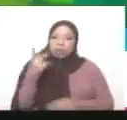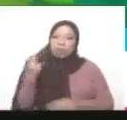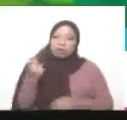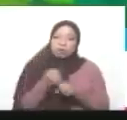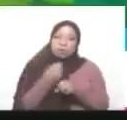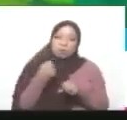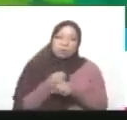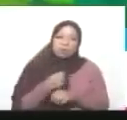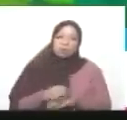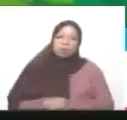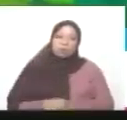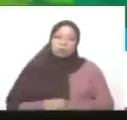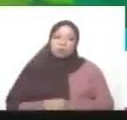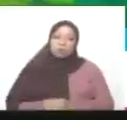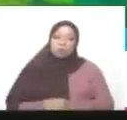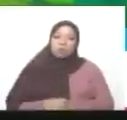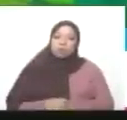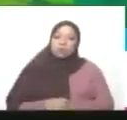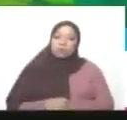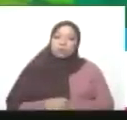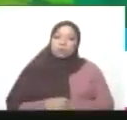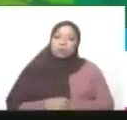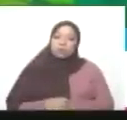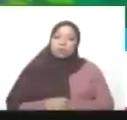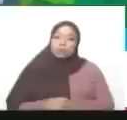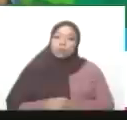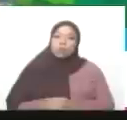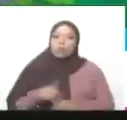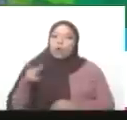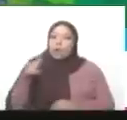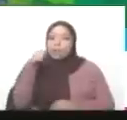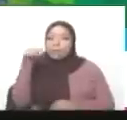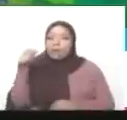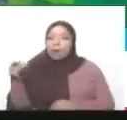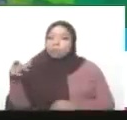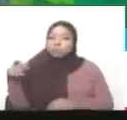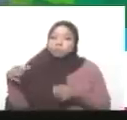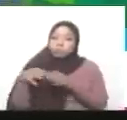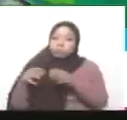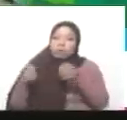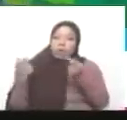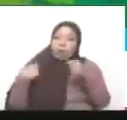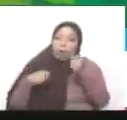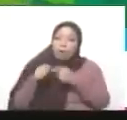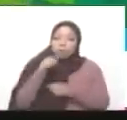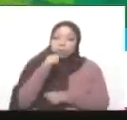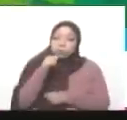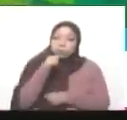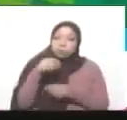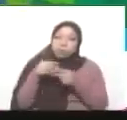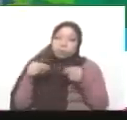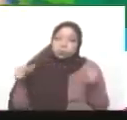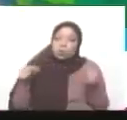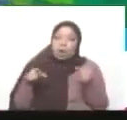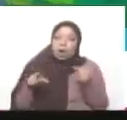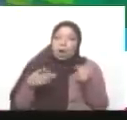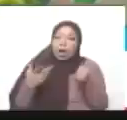como desde Guyana se presta su territorio para